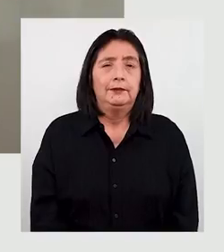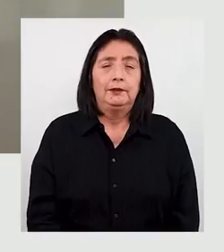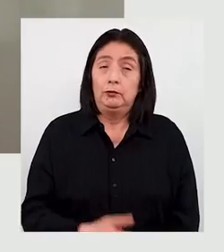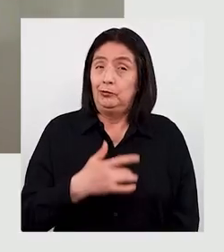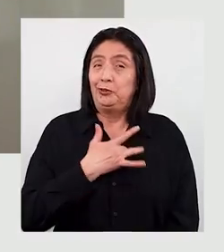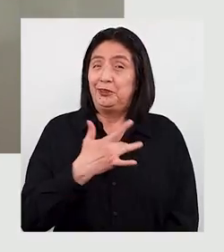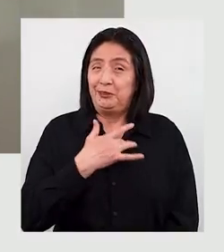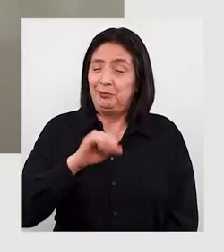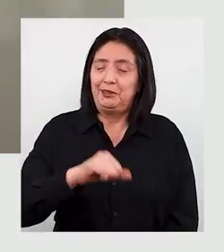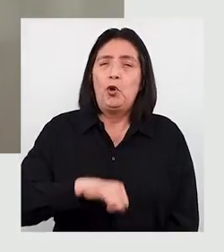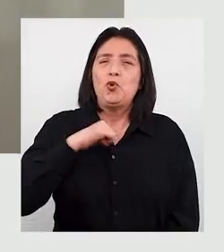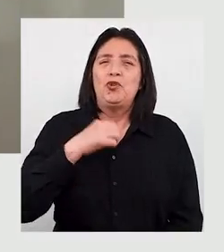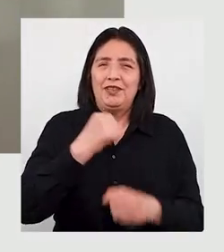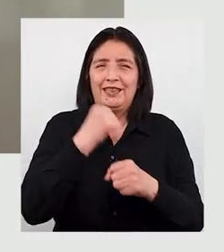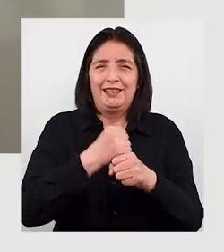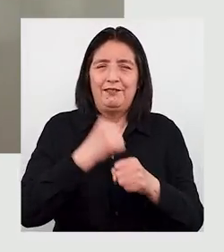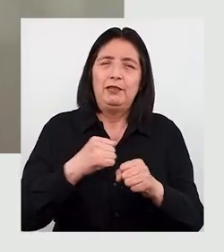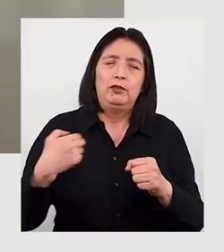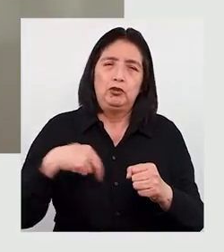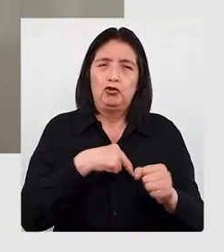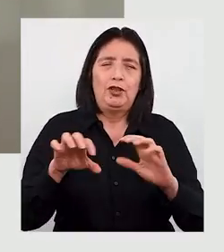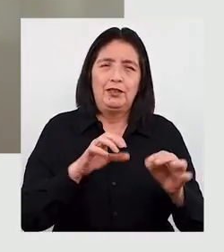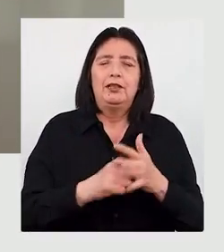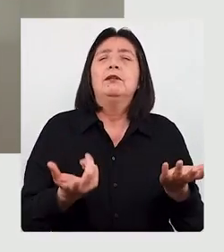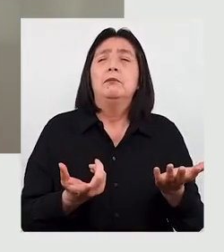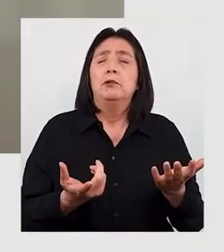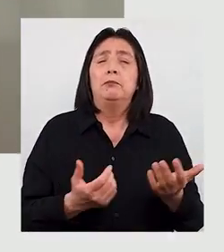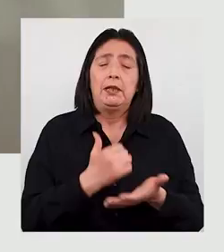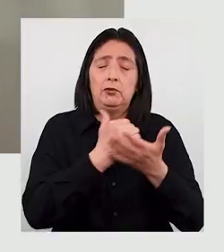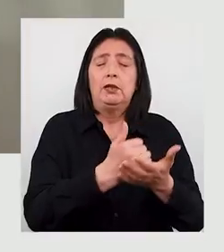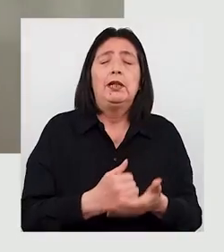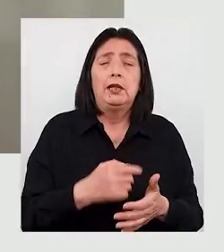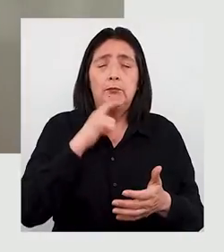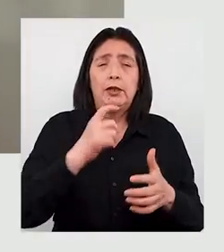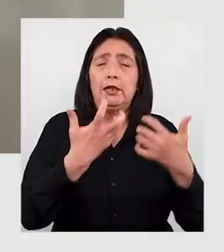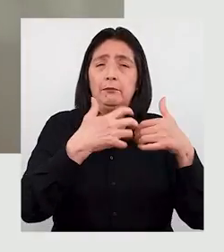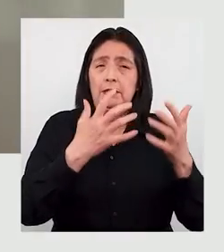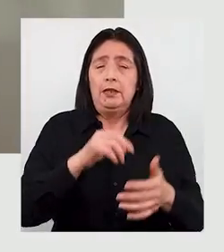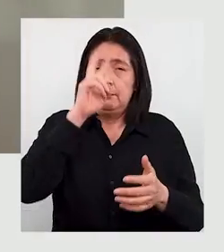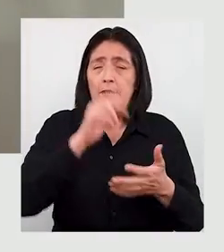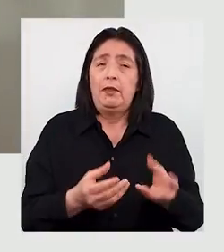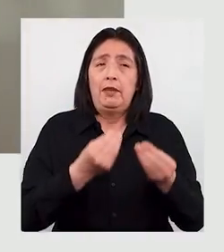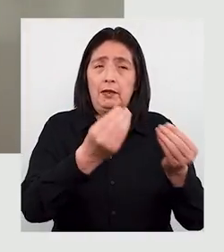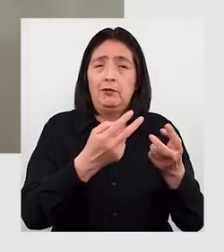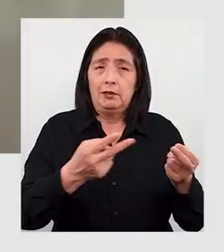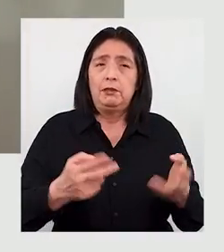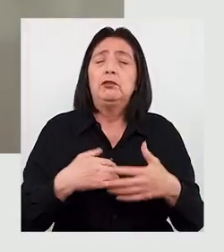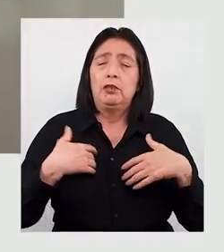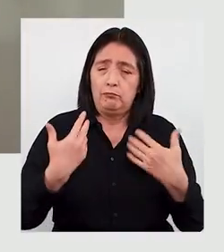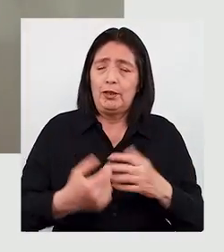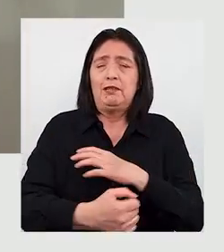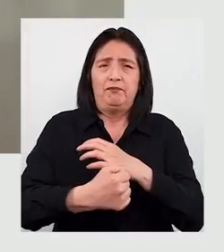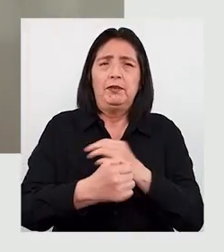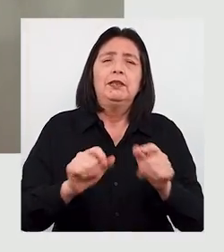Nos sentimos orgullosos del trabajo que realizamos en favor de la mujer empresaria peruana, brindándoles herramientas que las empoderan